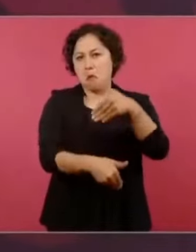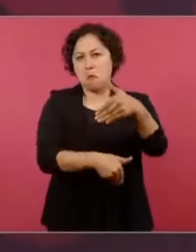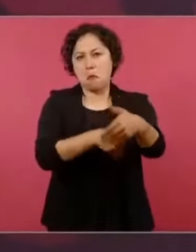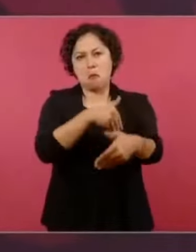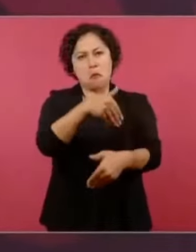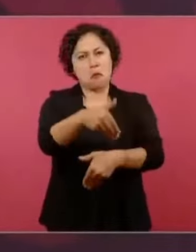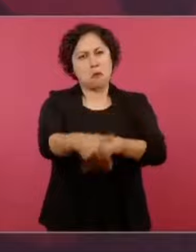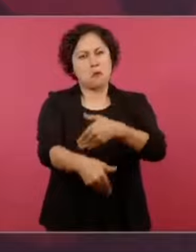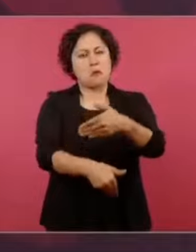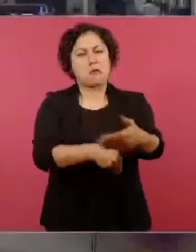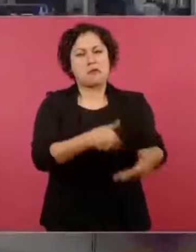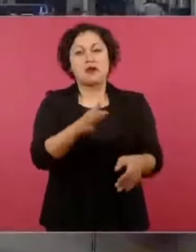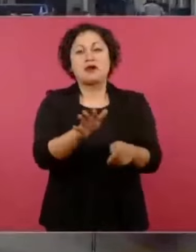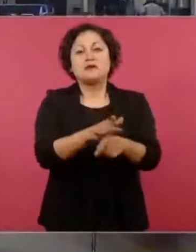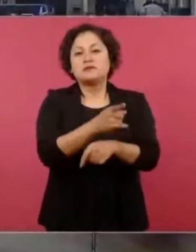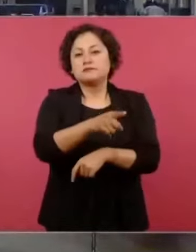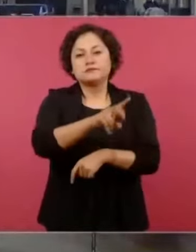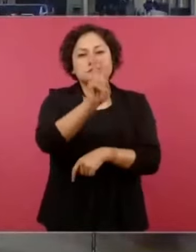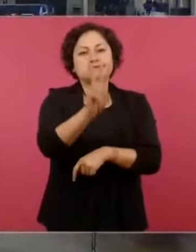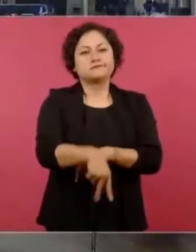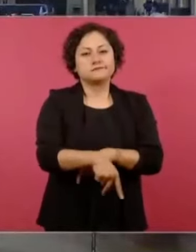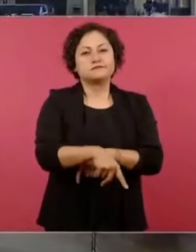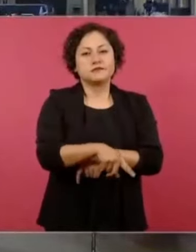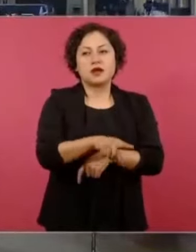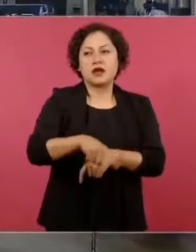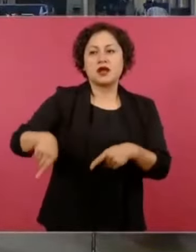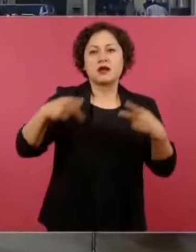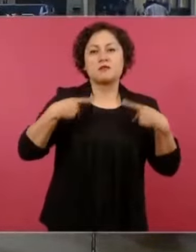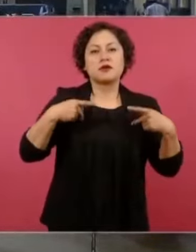con Fox,